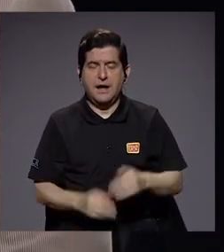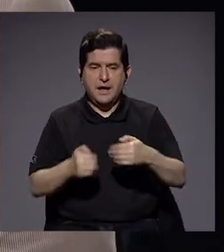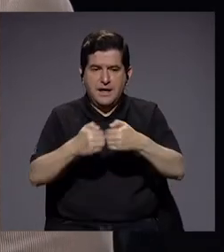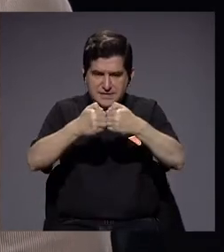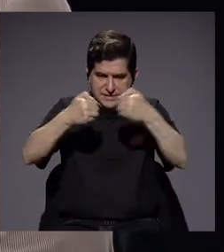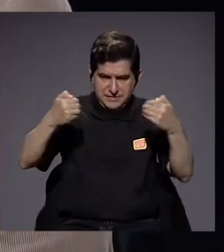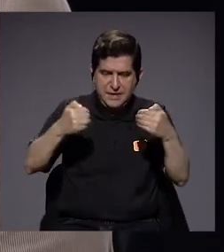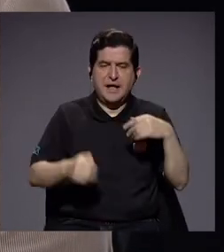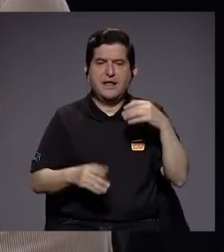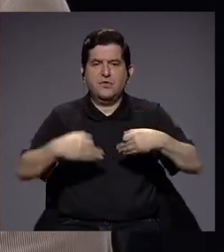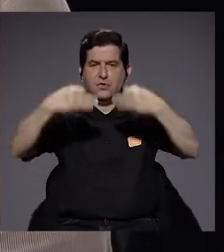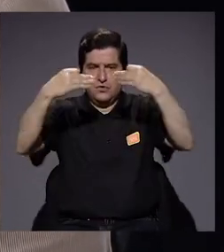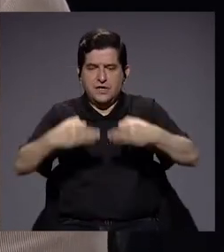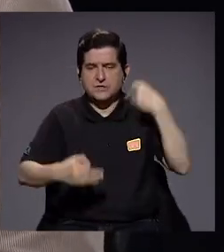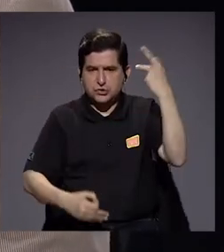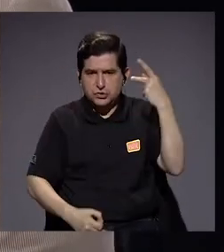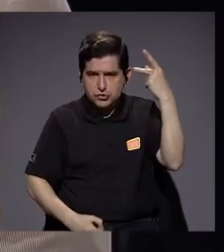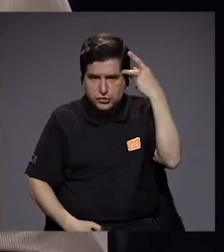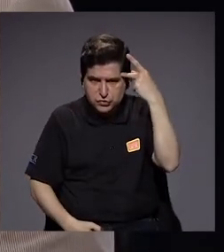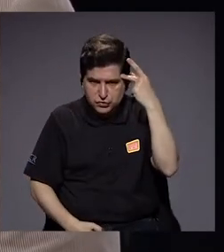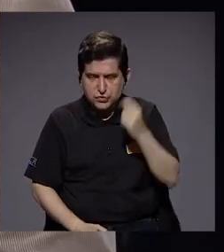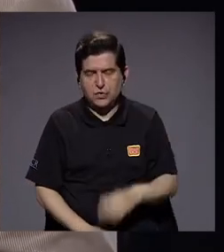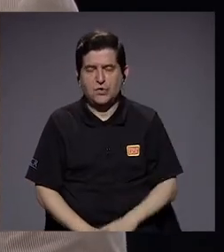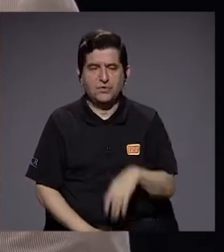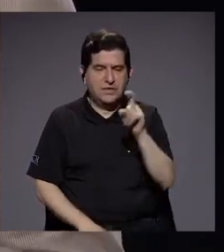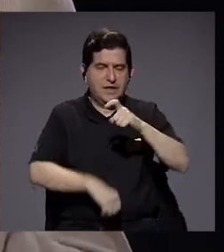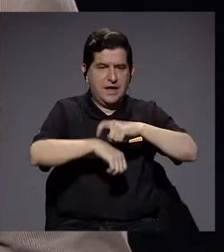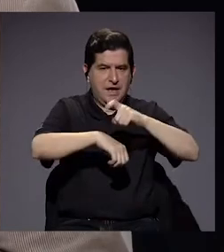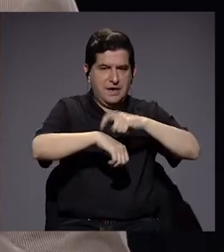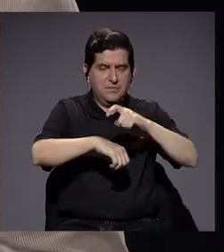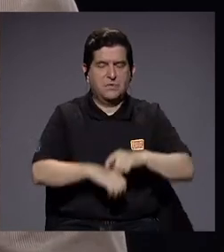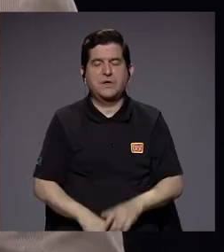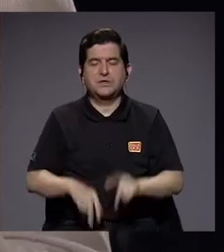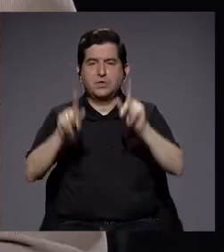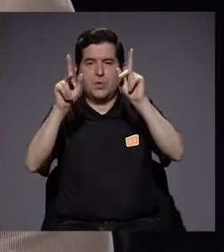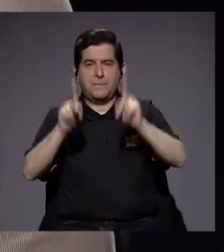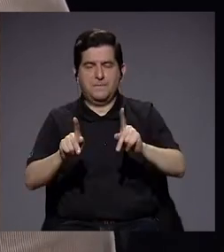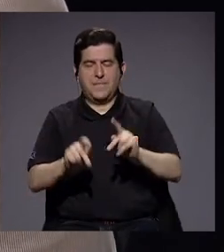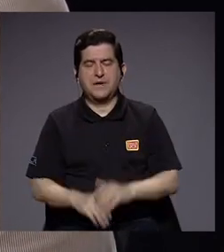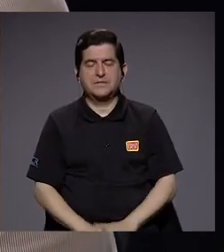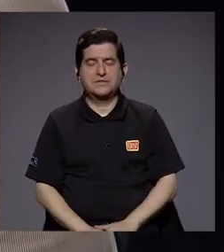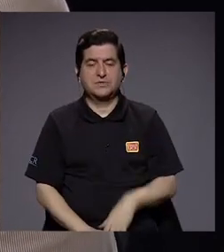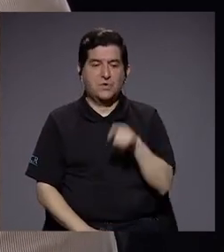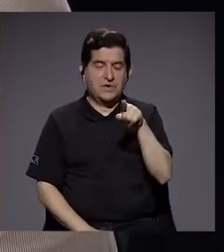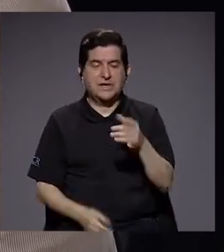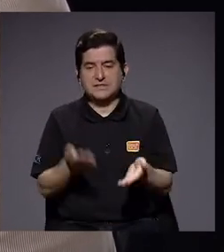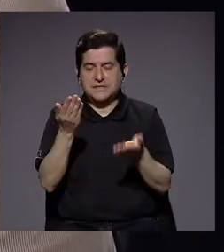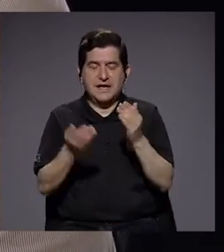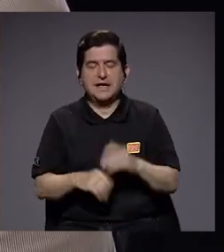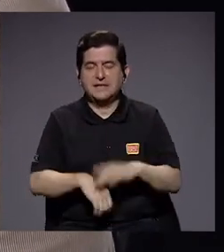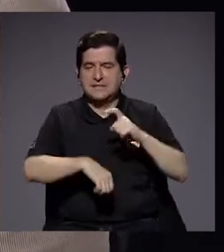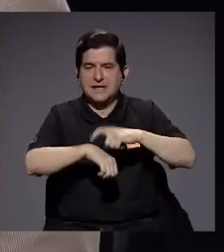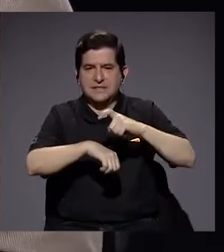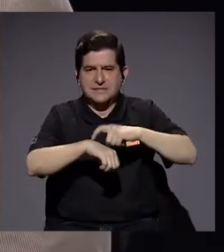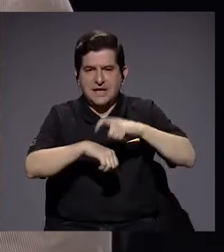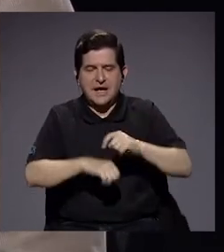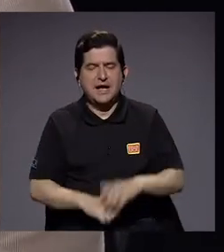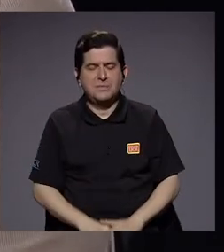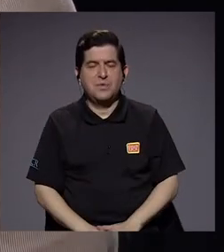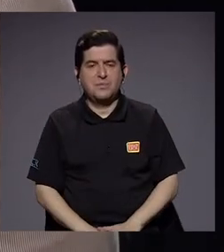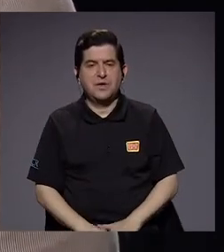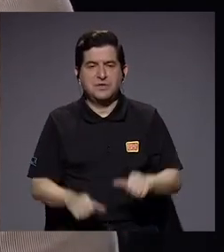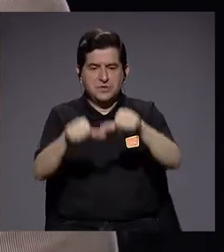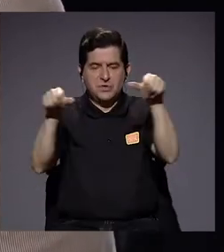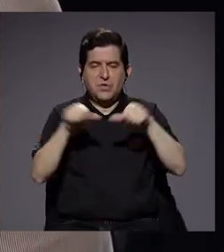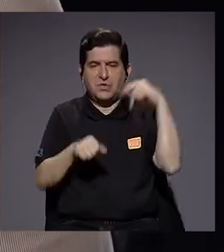decisiones políticas de las decisiones de los políticos de turno, que estuviéramos sentados en una mesa, entonces, uh-huh. o que estuviéramos sentados en la